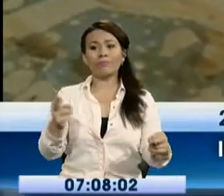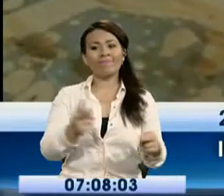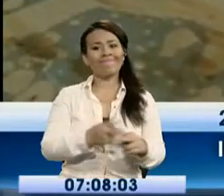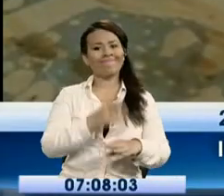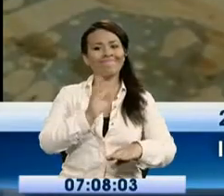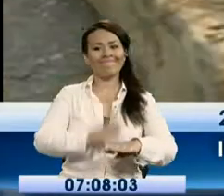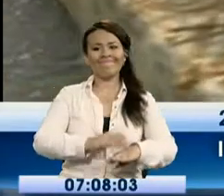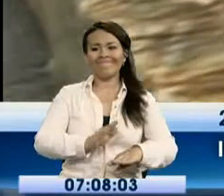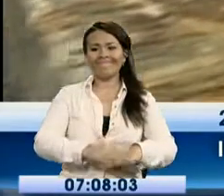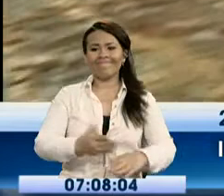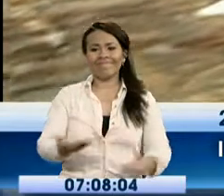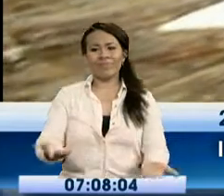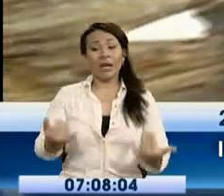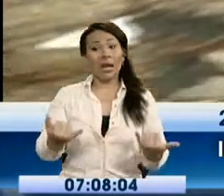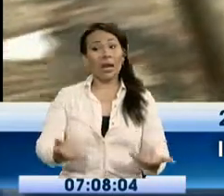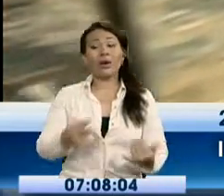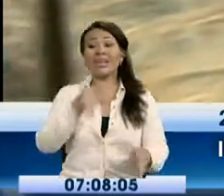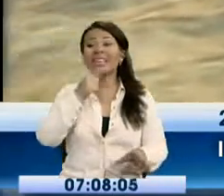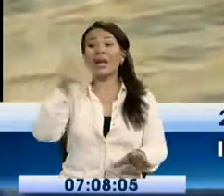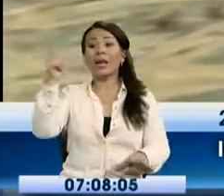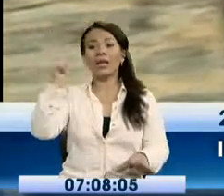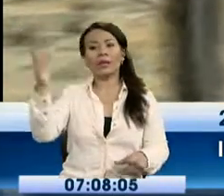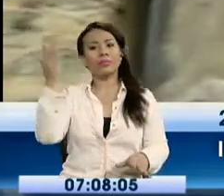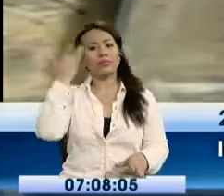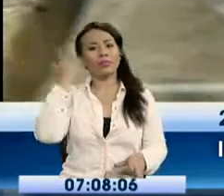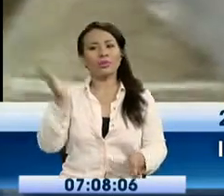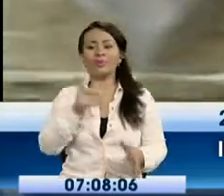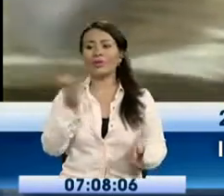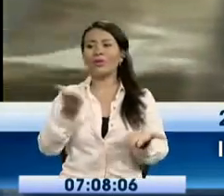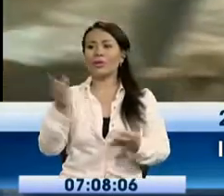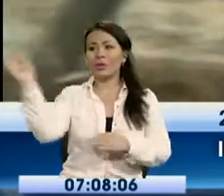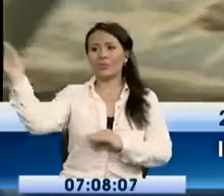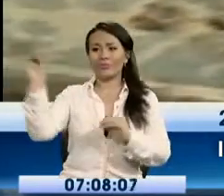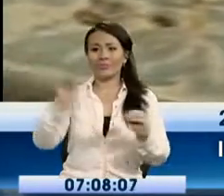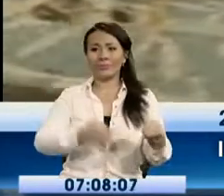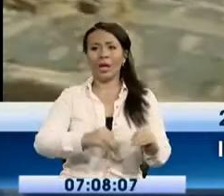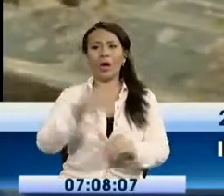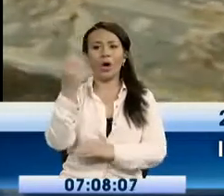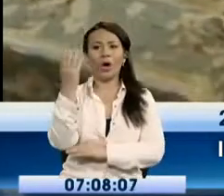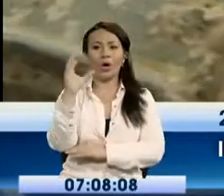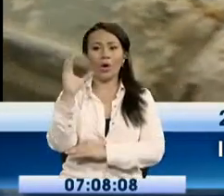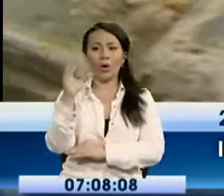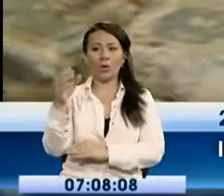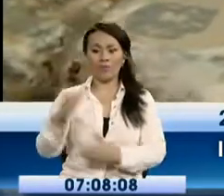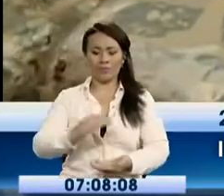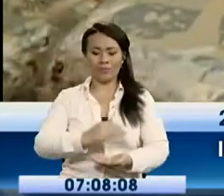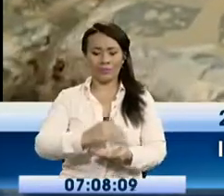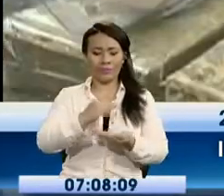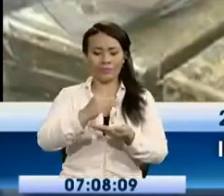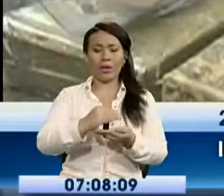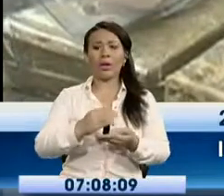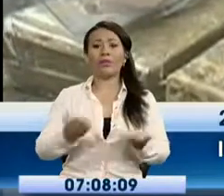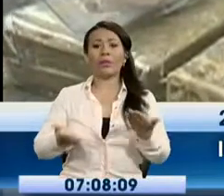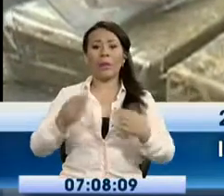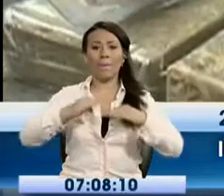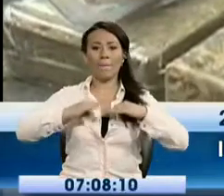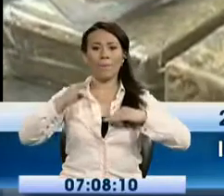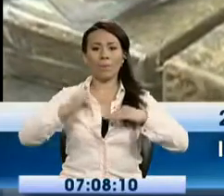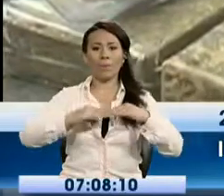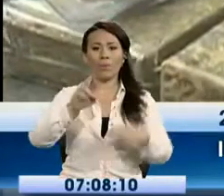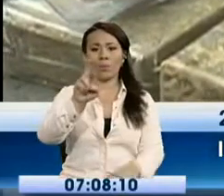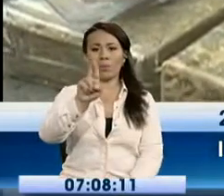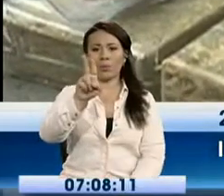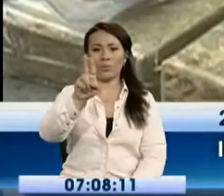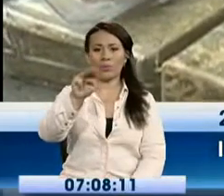inocentes. Presumen que la mercadería ingresó desde el vecino país de Colombia. Por vía terrestre pasó el puente de Rumichaca y, utilizando